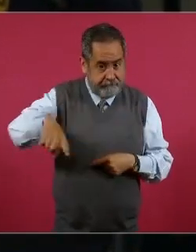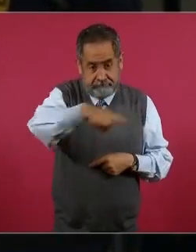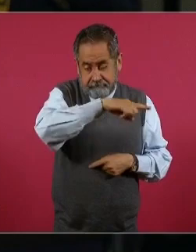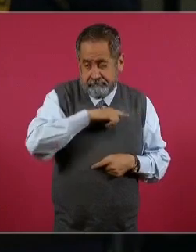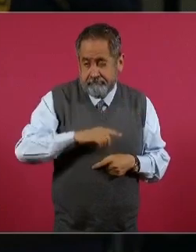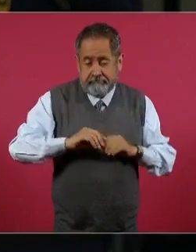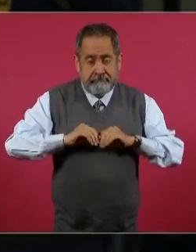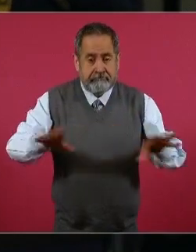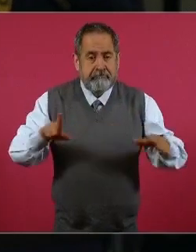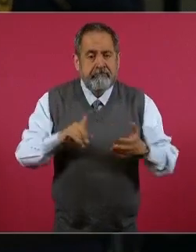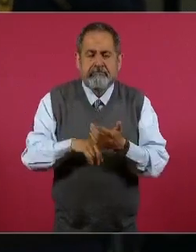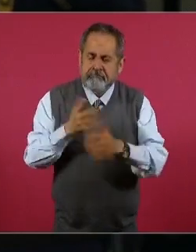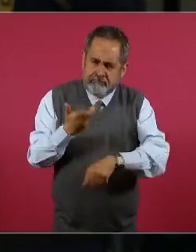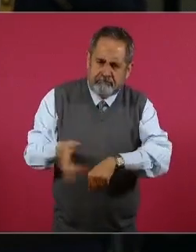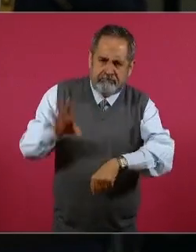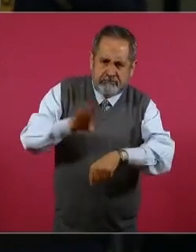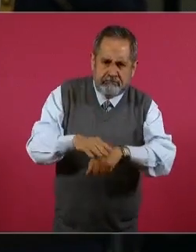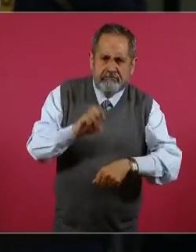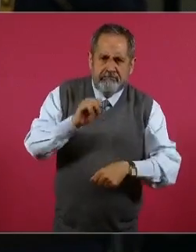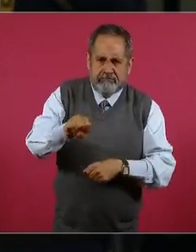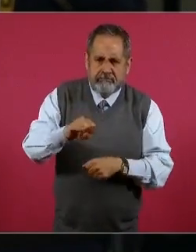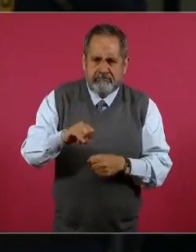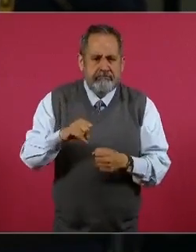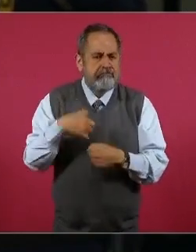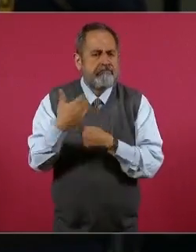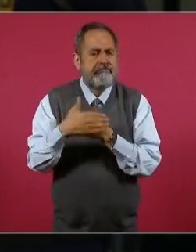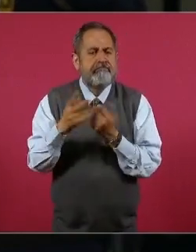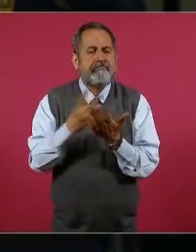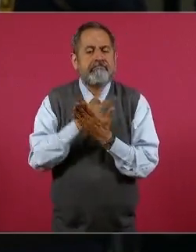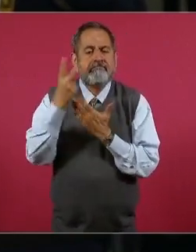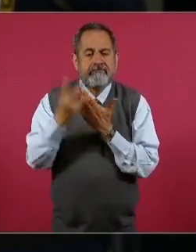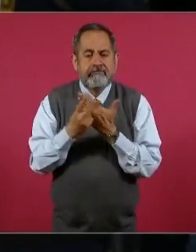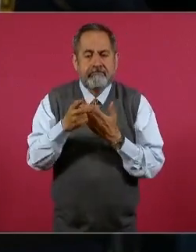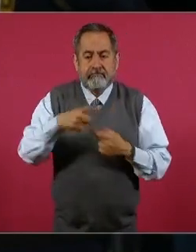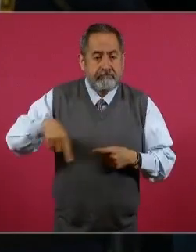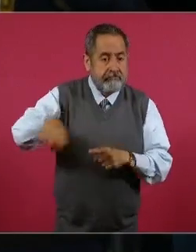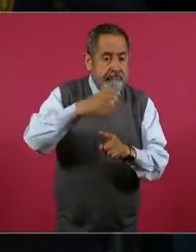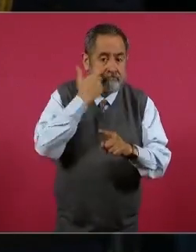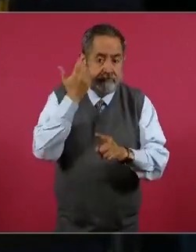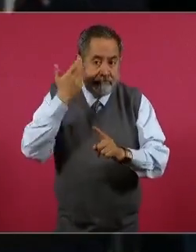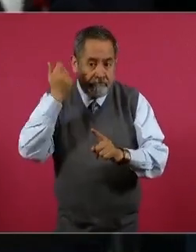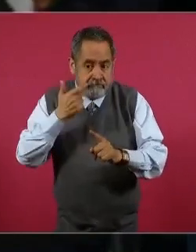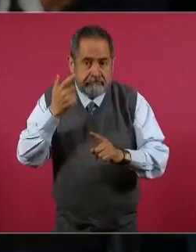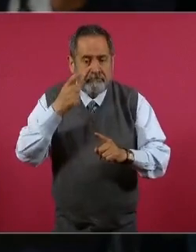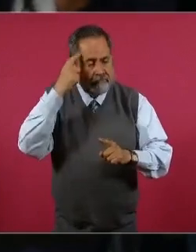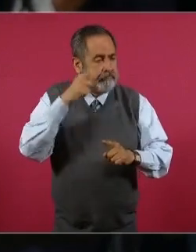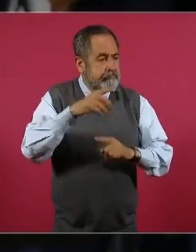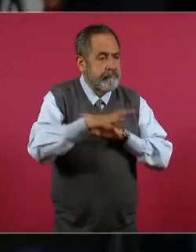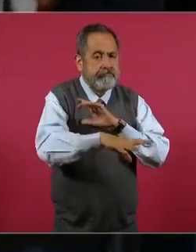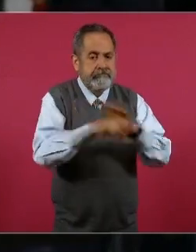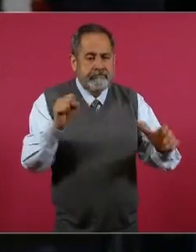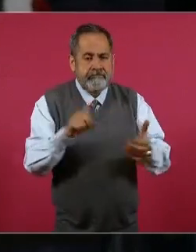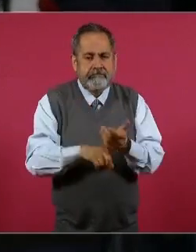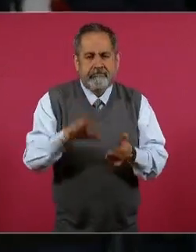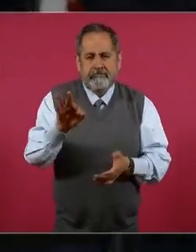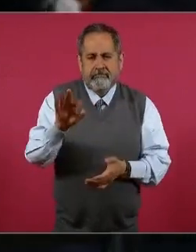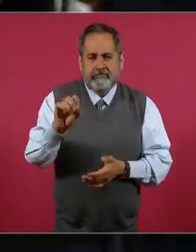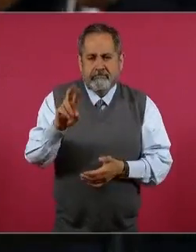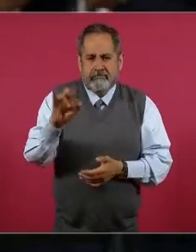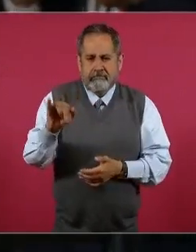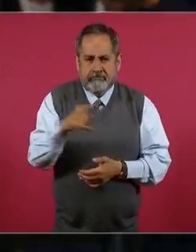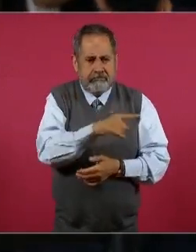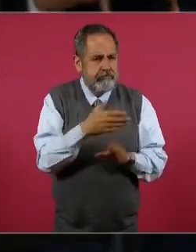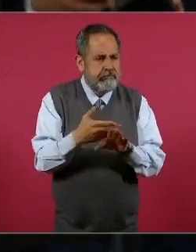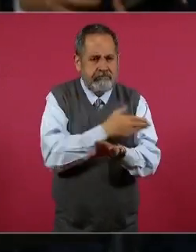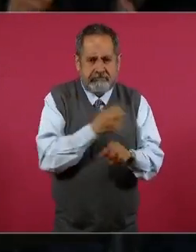todo el país sobre la autorización de un programa extraordinario de retiro del Fondo de Reserva Individualizado, FORI.